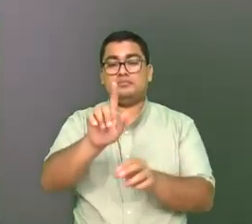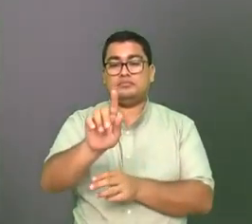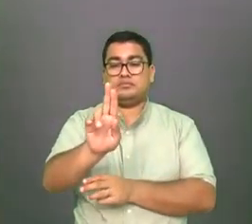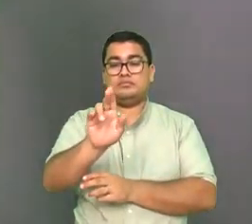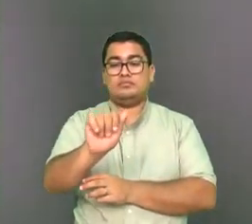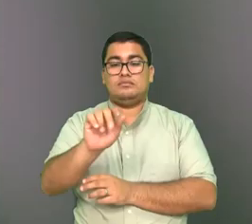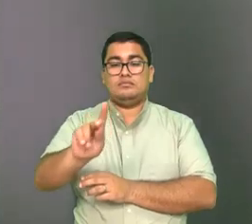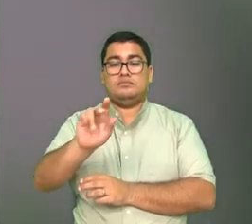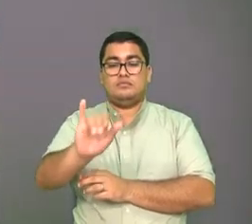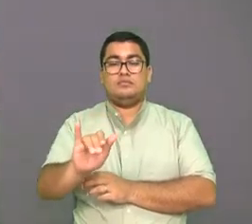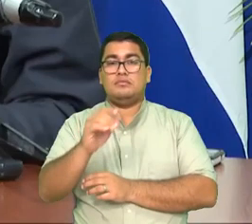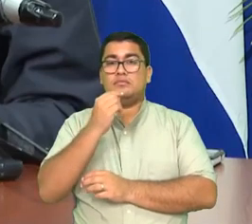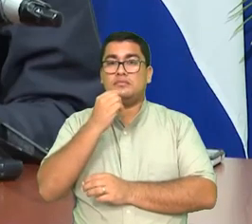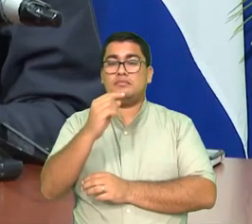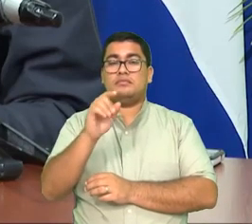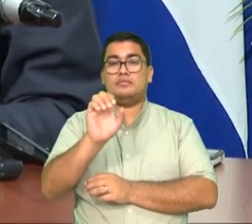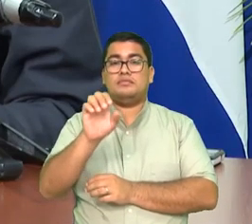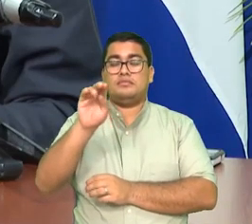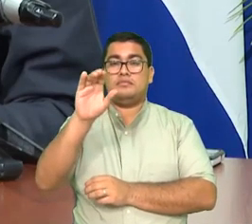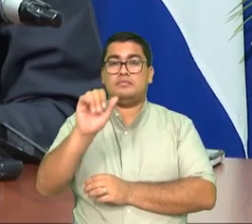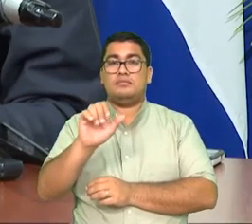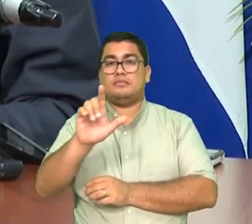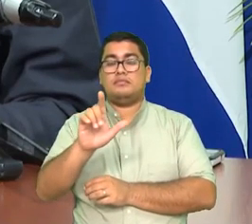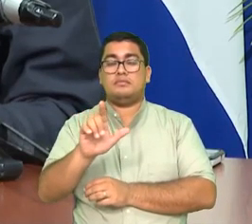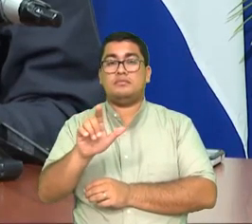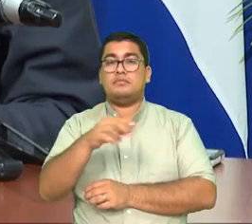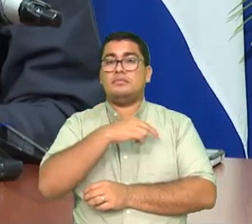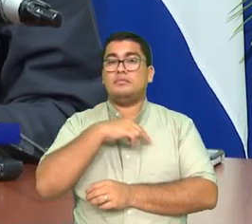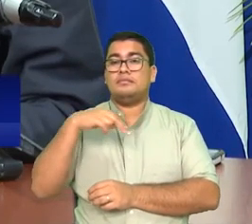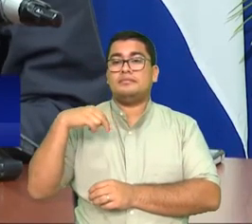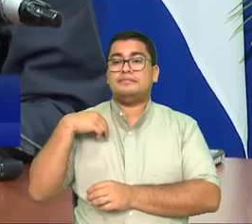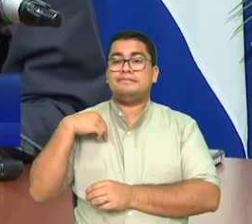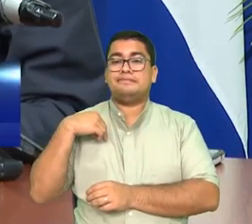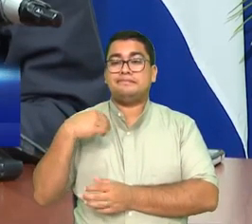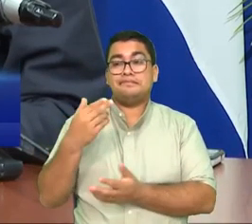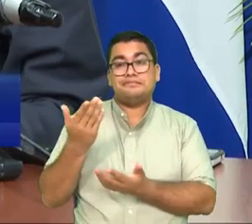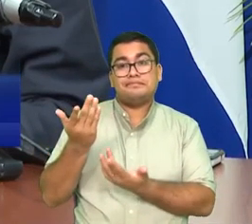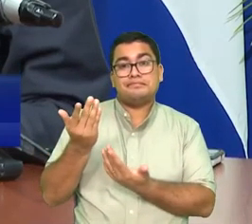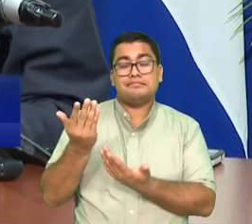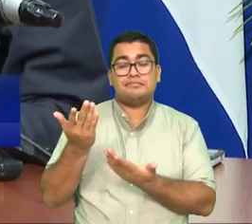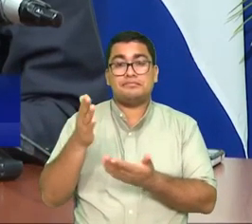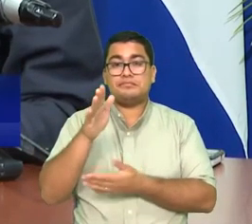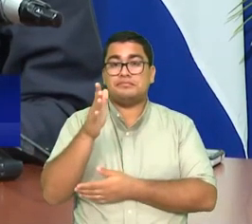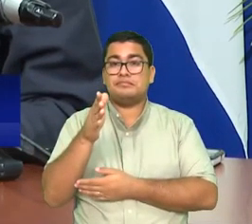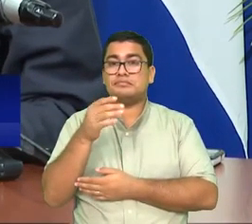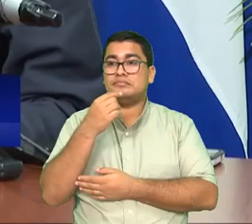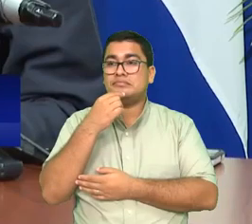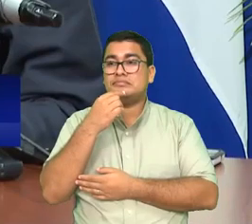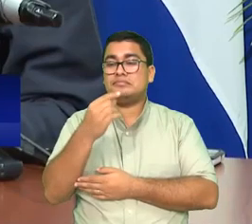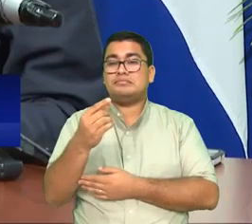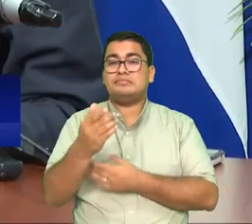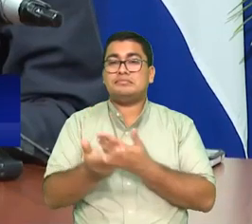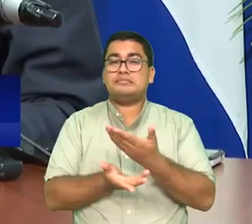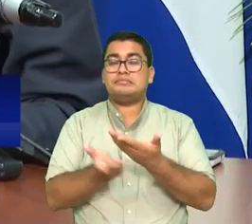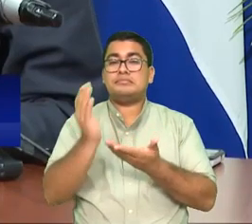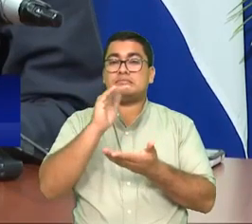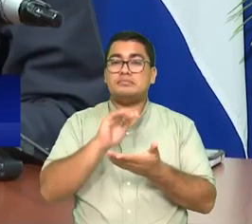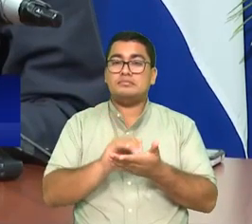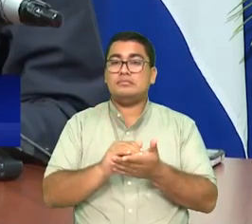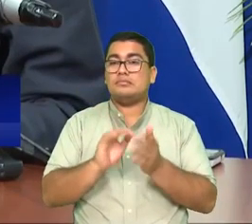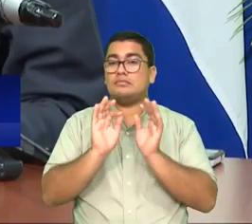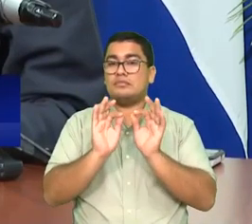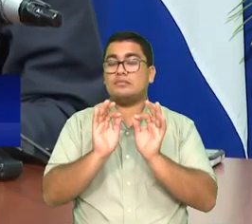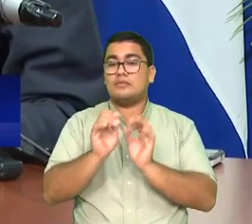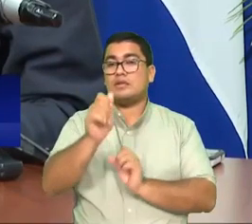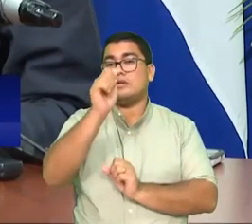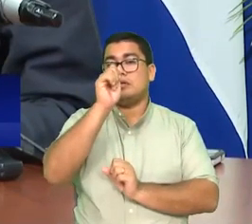el titular de Enacal. Nosotros tenemos estimado podríamos estar restableciendo el suministro de